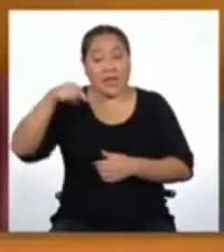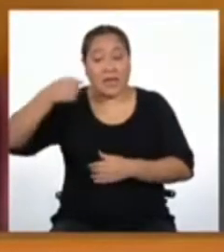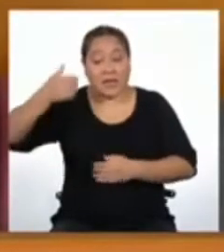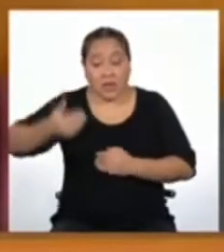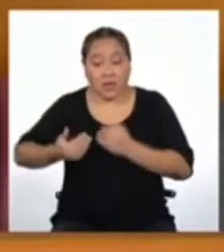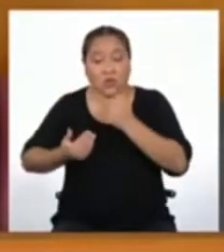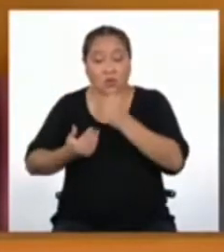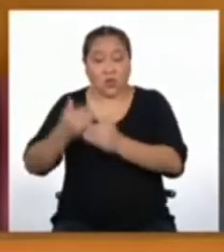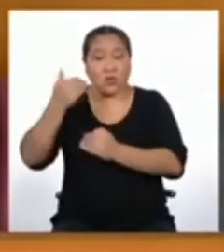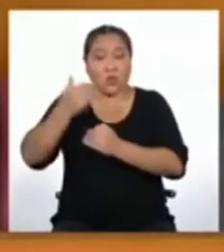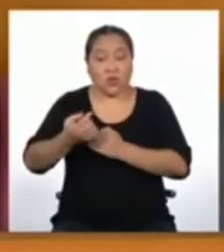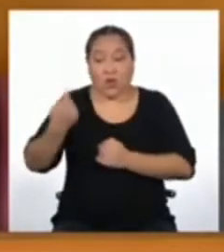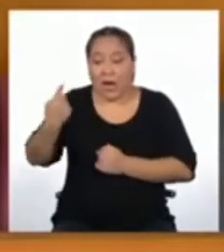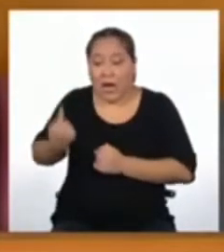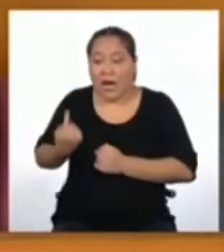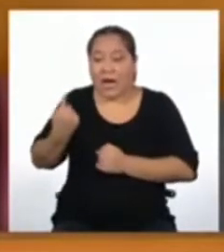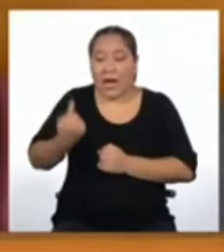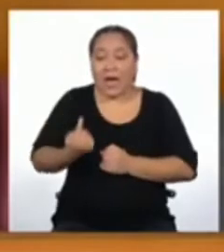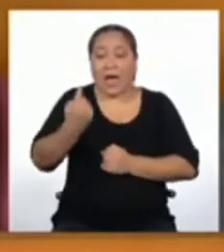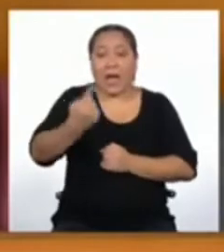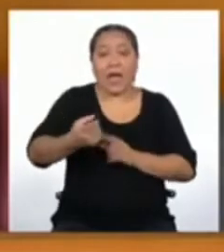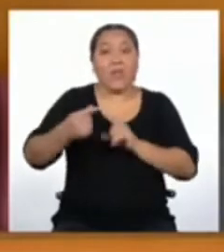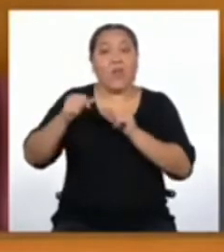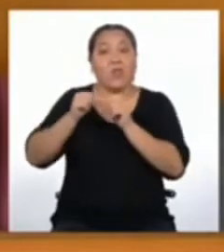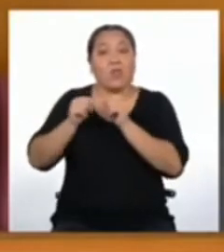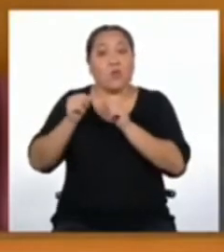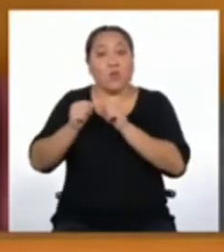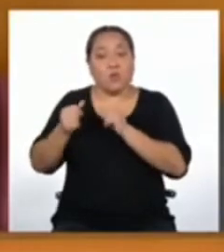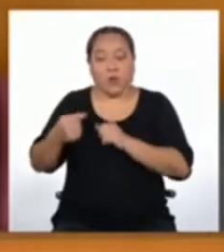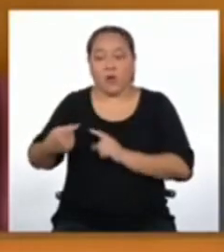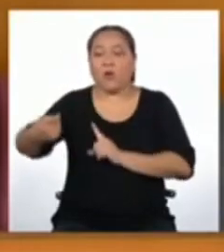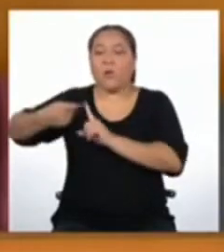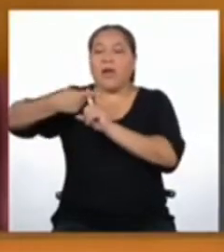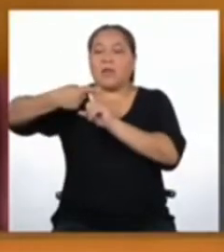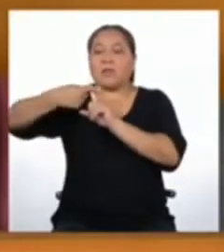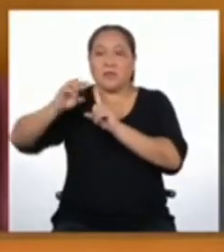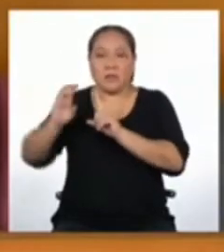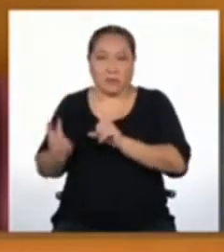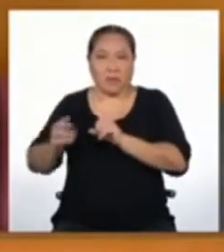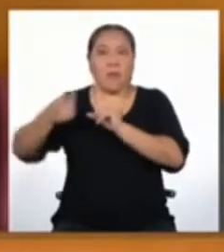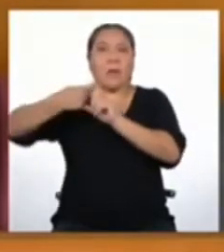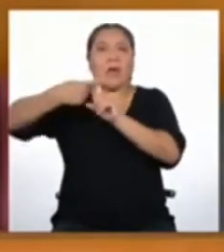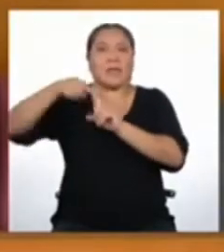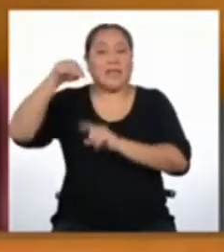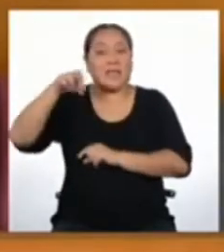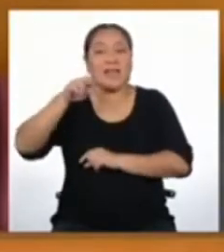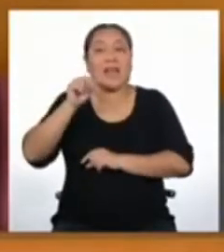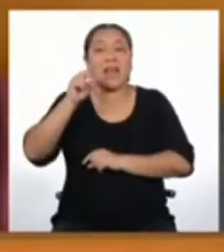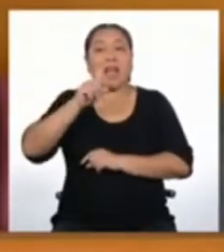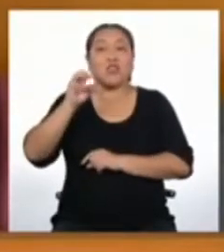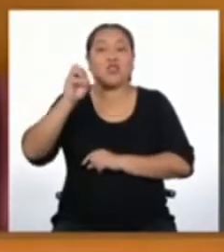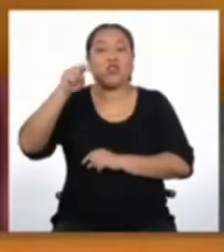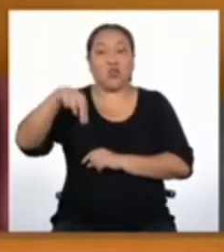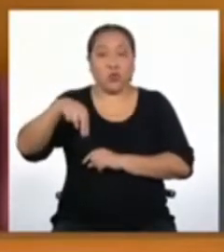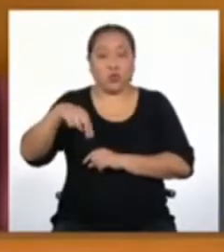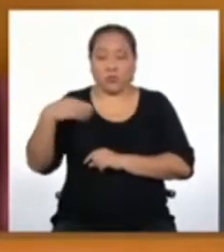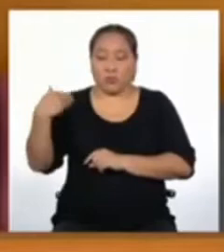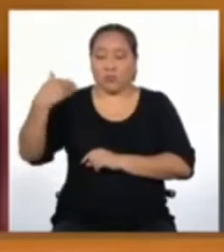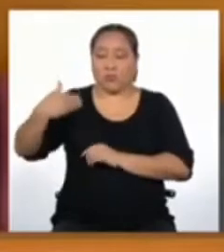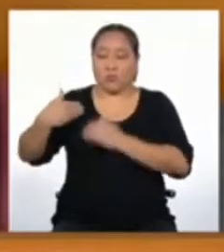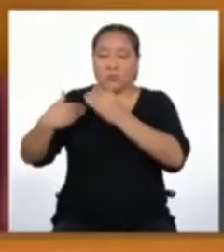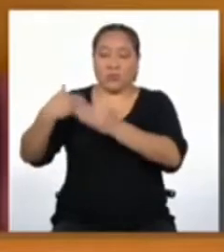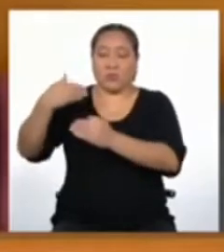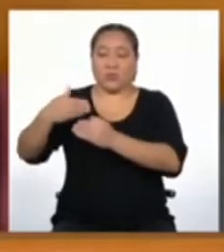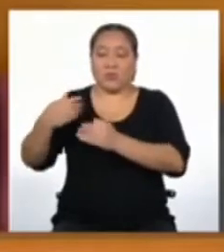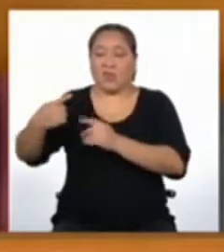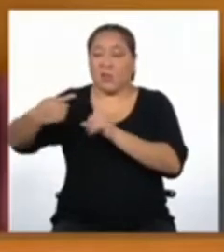sucesión, cada término se obtiene sumando un número constante, razón aritmética, al término anterior. Si